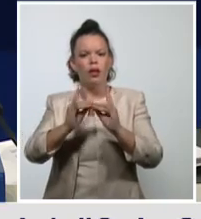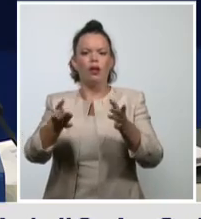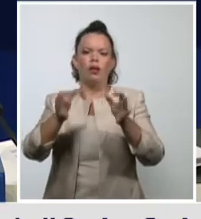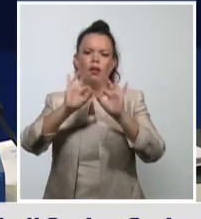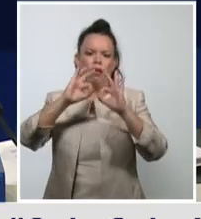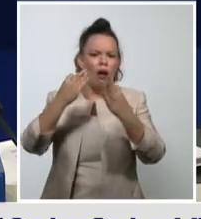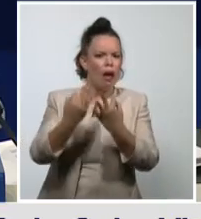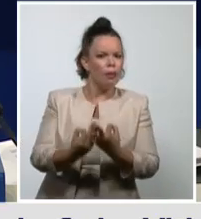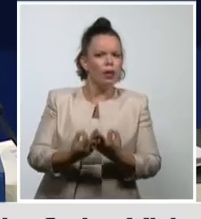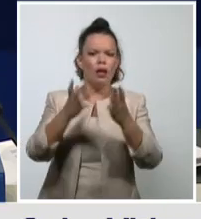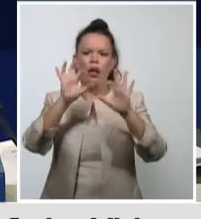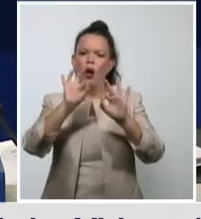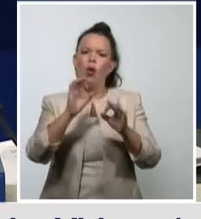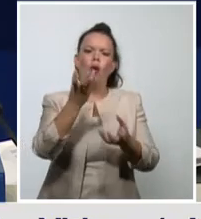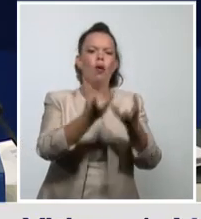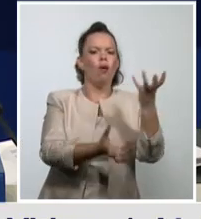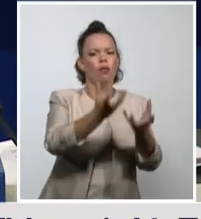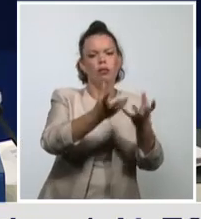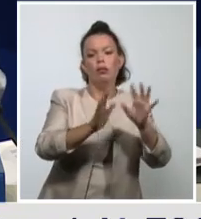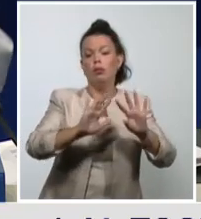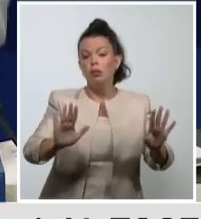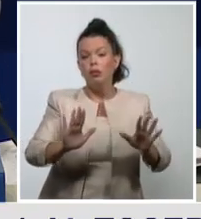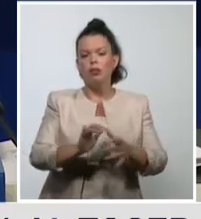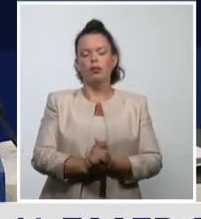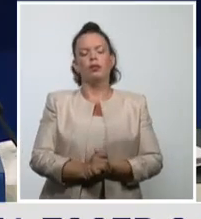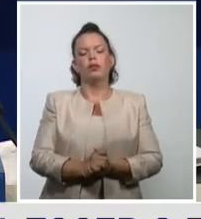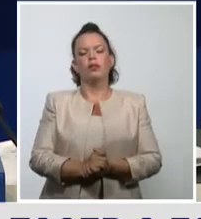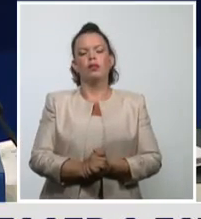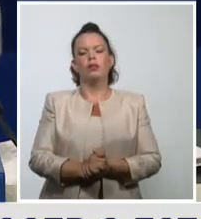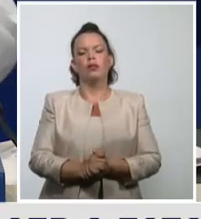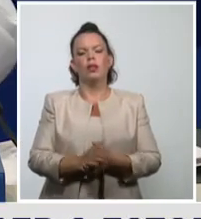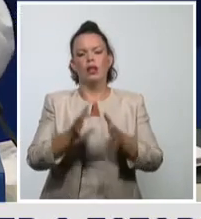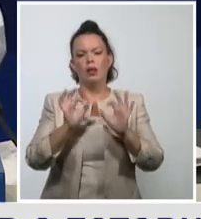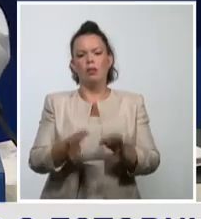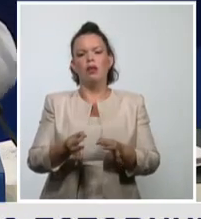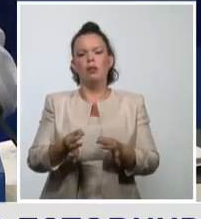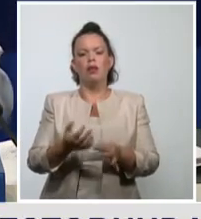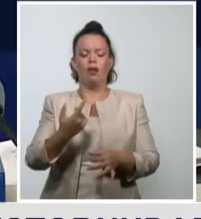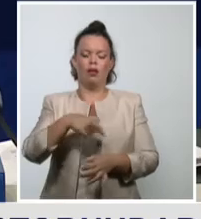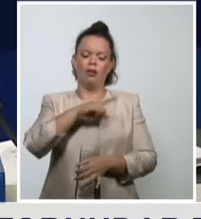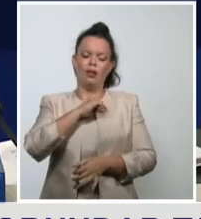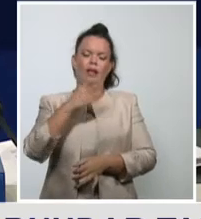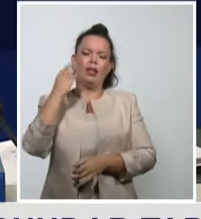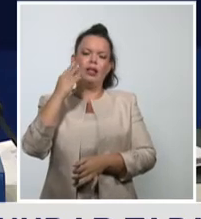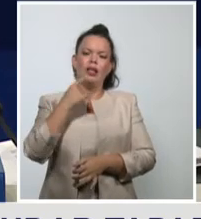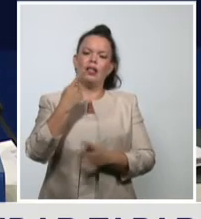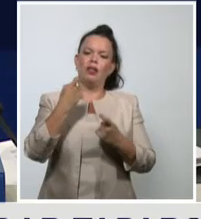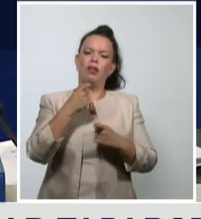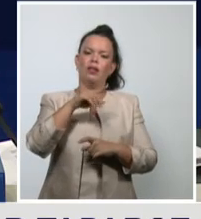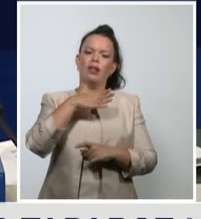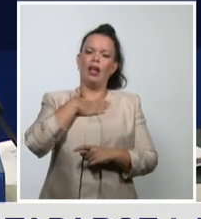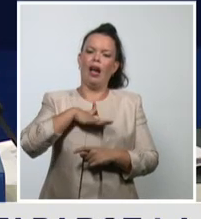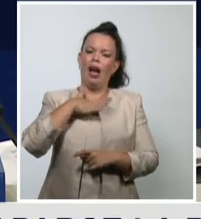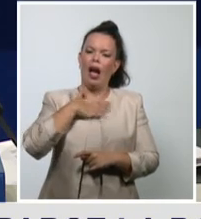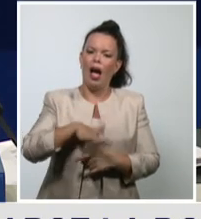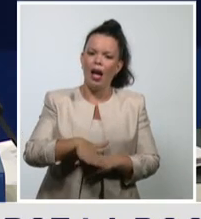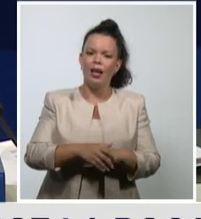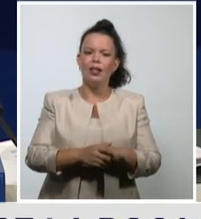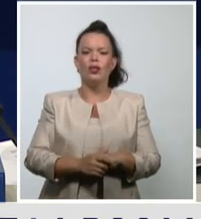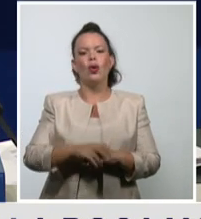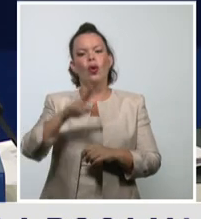importante que cojas un descanso, porque se te van algunas cosas ya nuestra querida doctora Georgina me llamó la